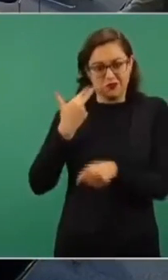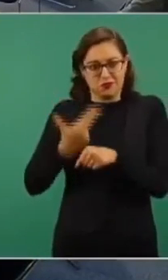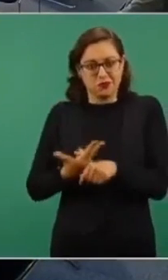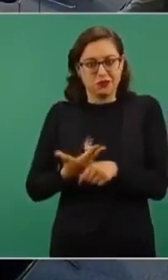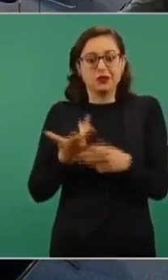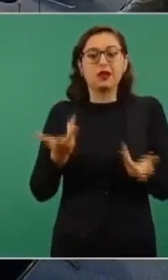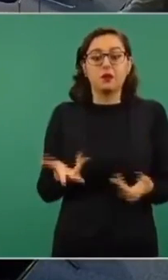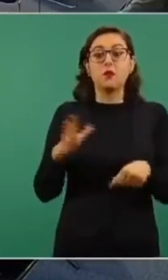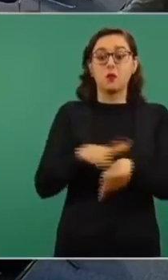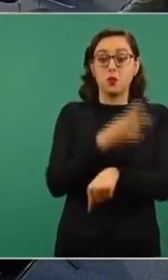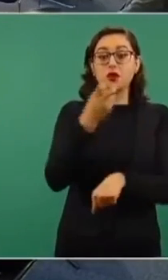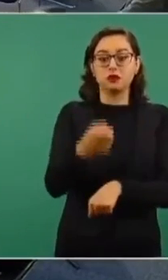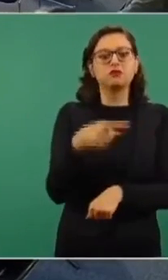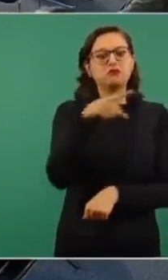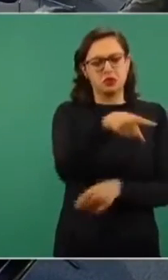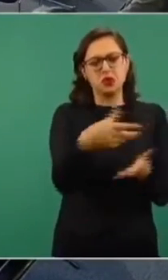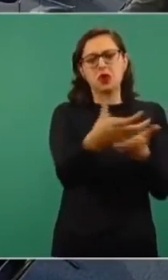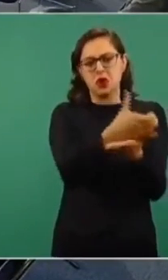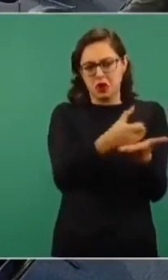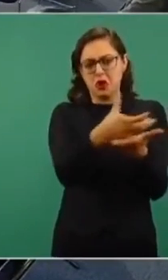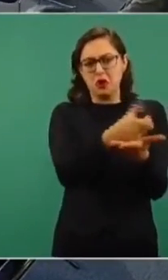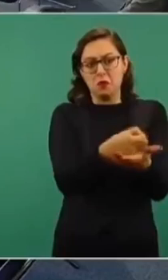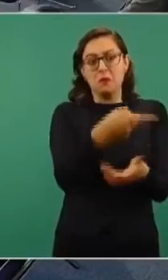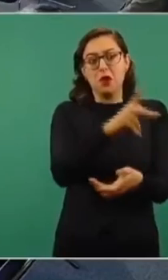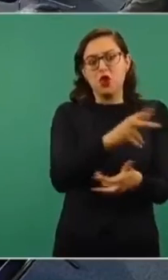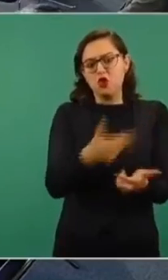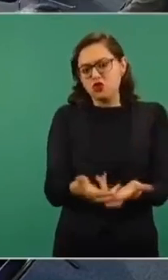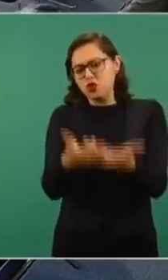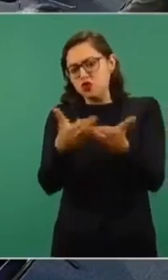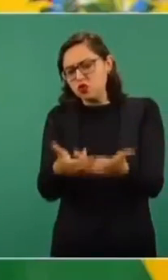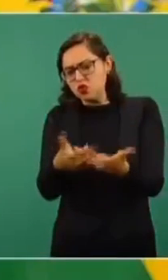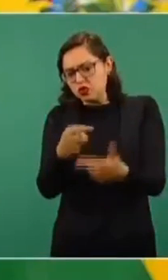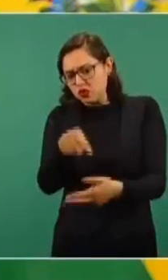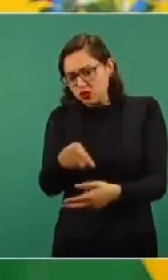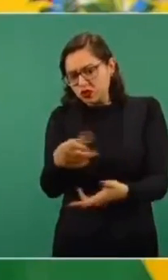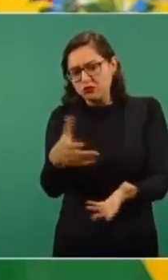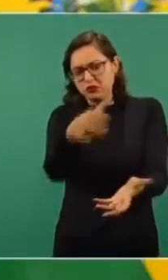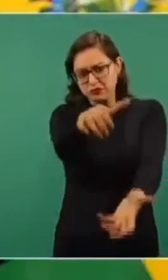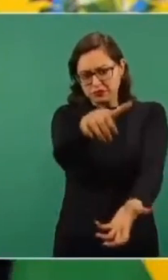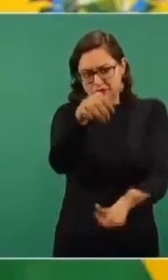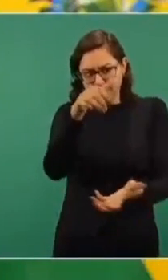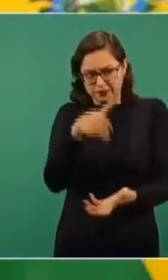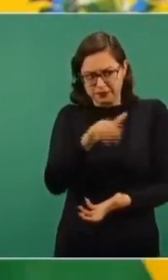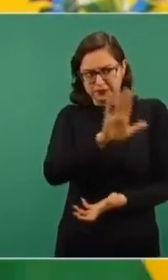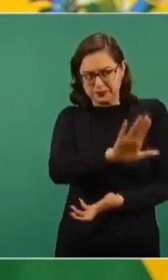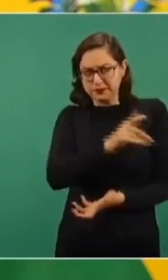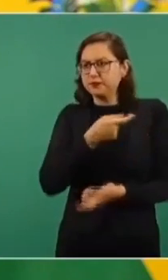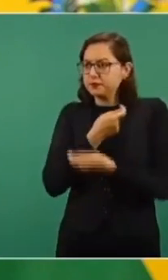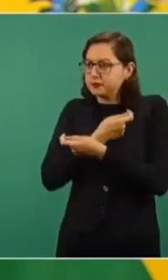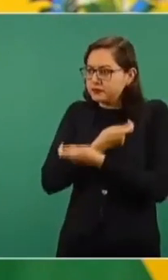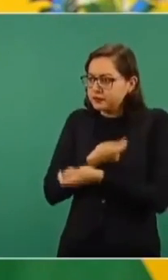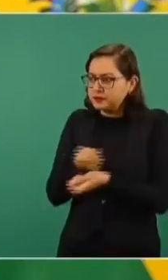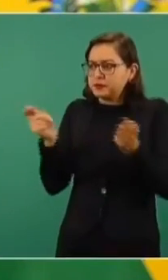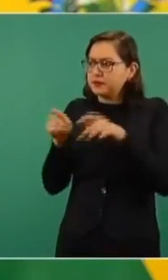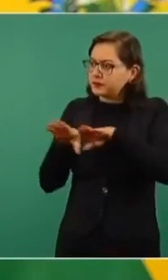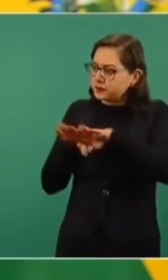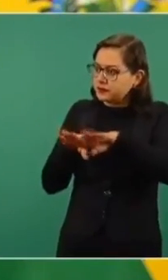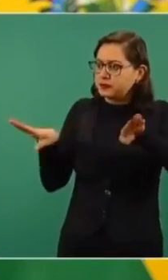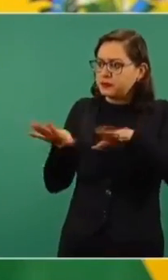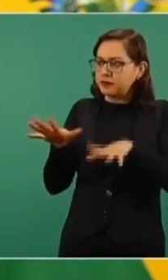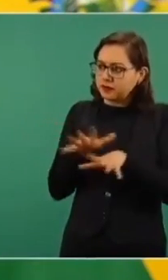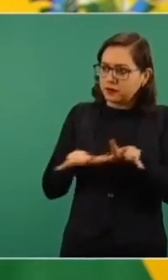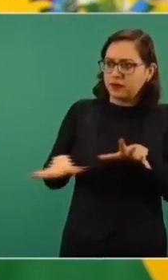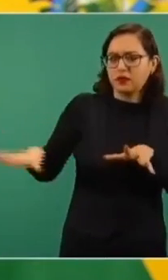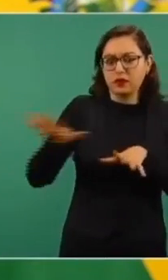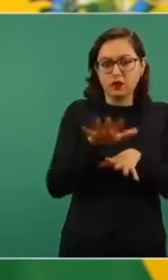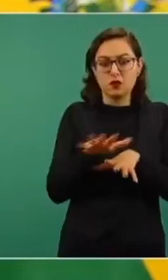de la electricidad, viene de la minería, en fin, y eso el Estado se apropia del excedente y lo redistribuye entre la población